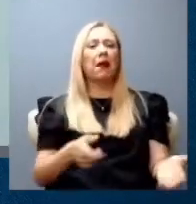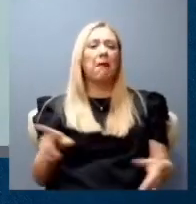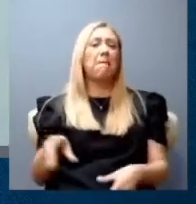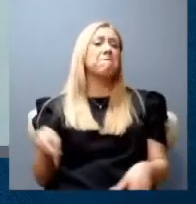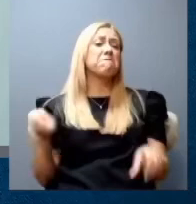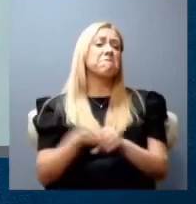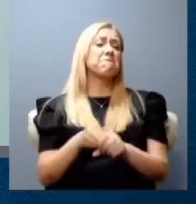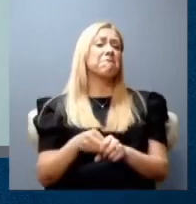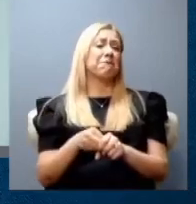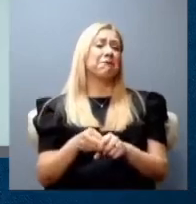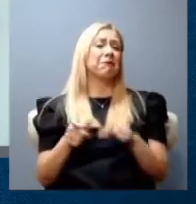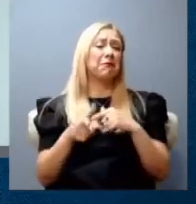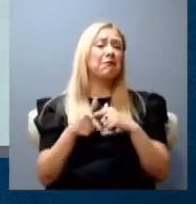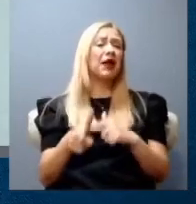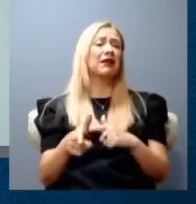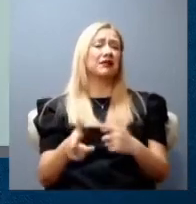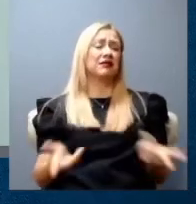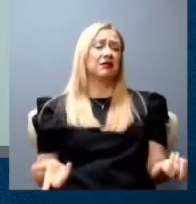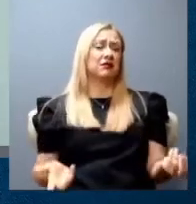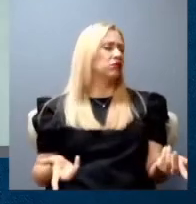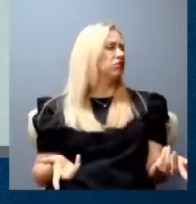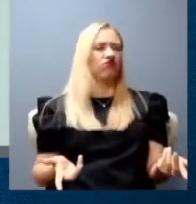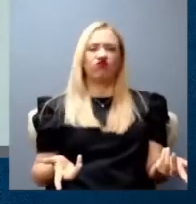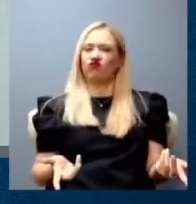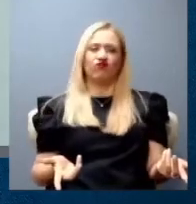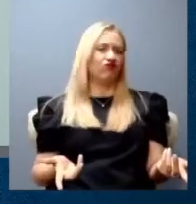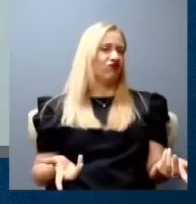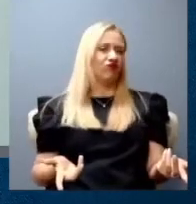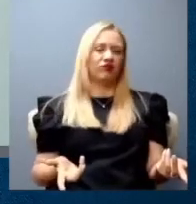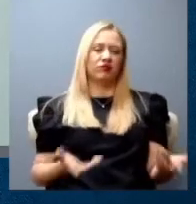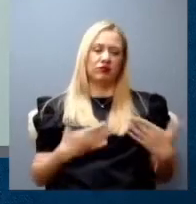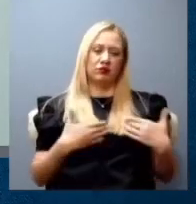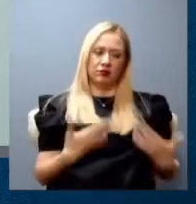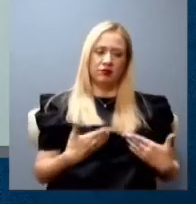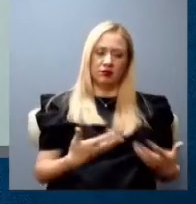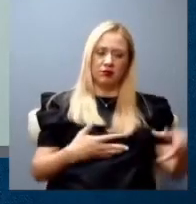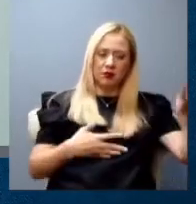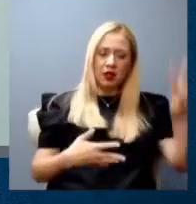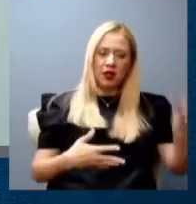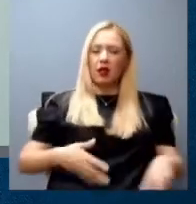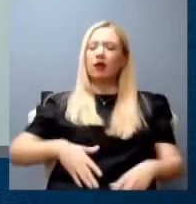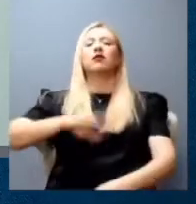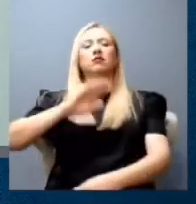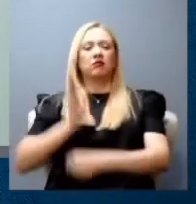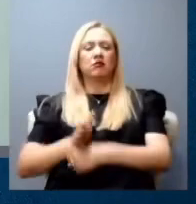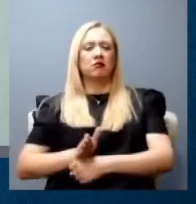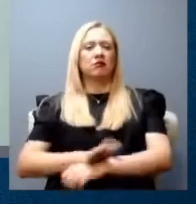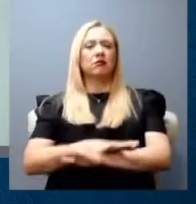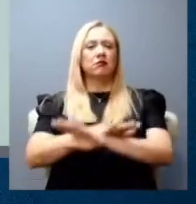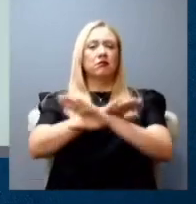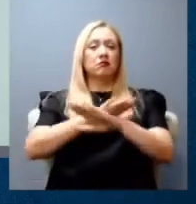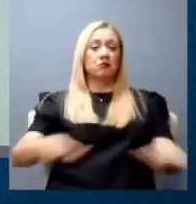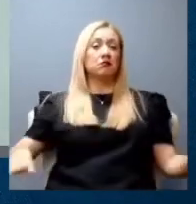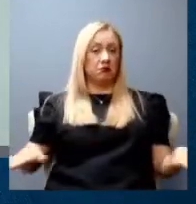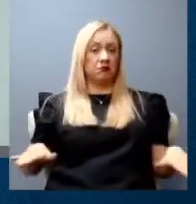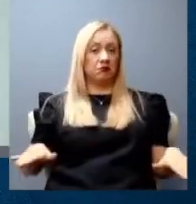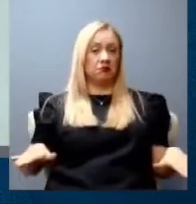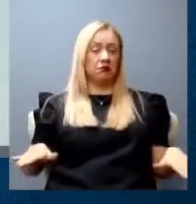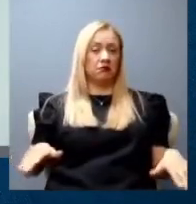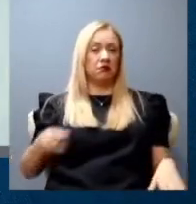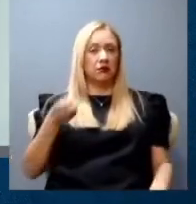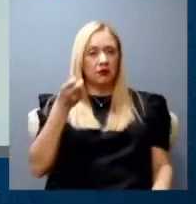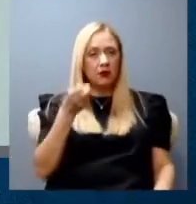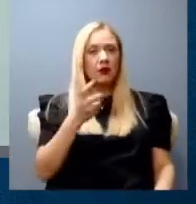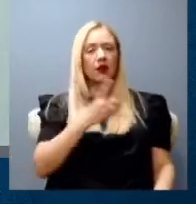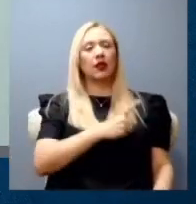una parte importante. Se tiene que reparar y bueno, para eso también se tendría también que tener qué tipo de derecho,